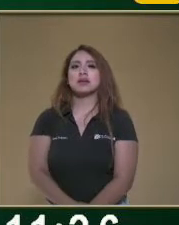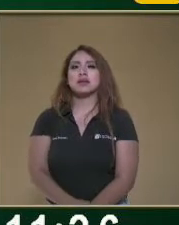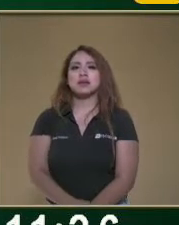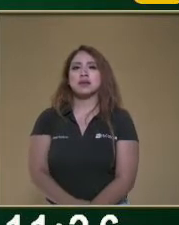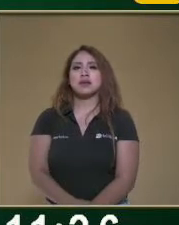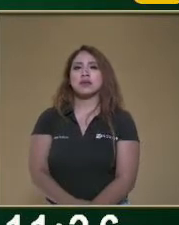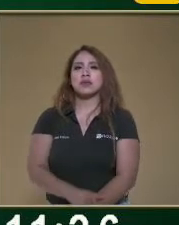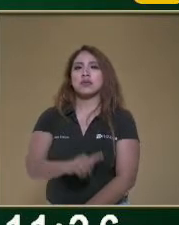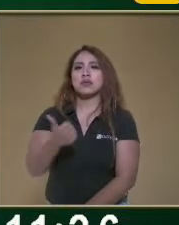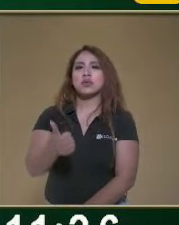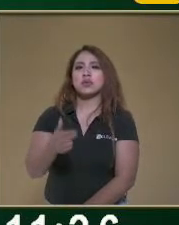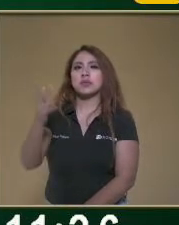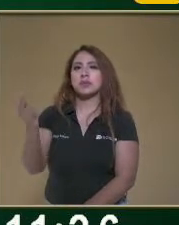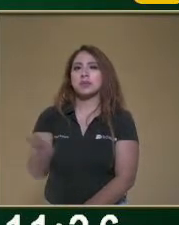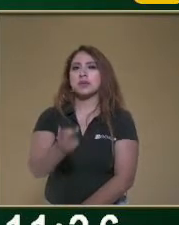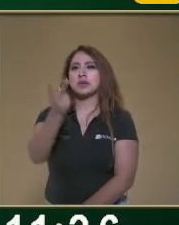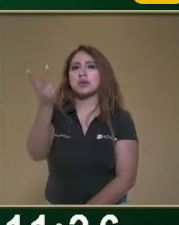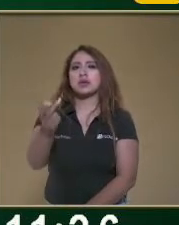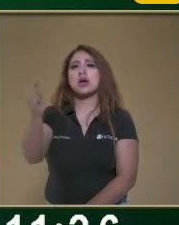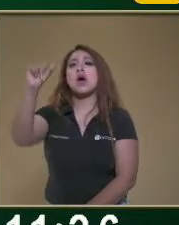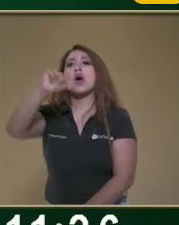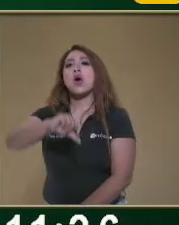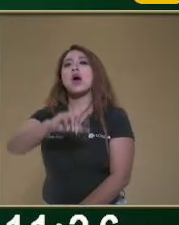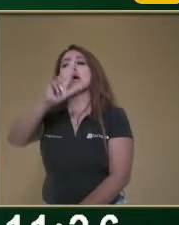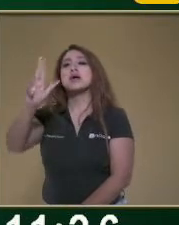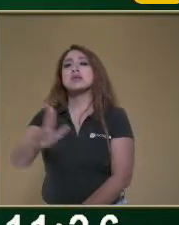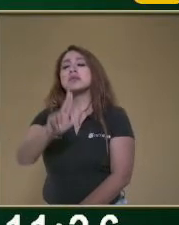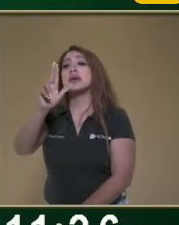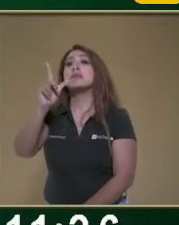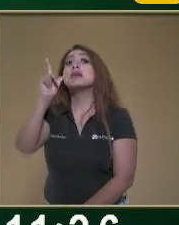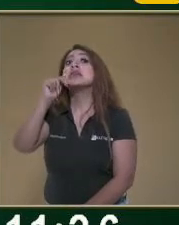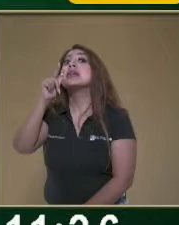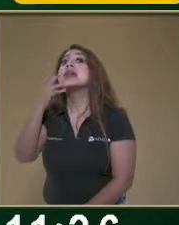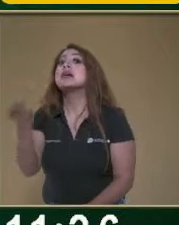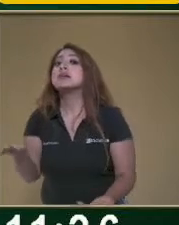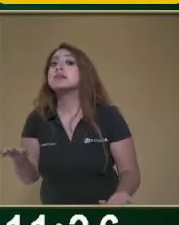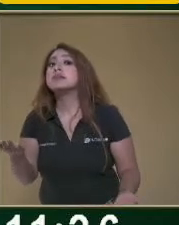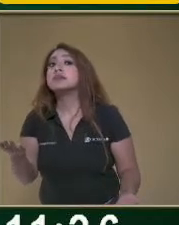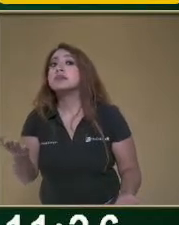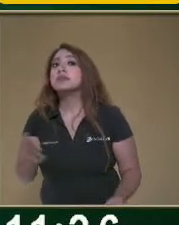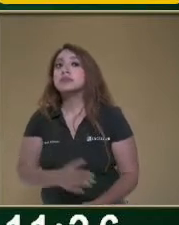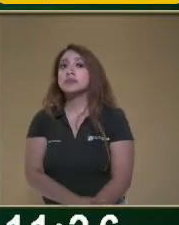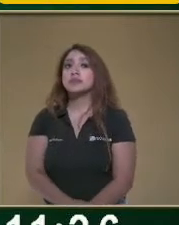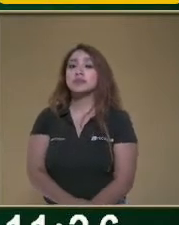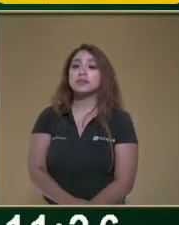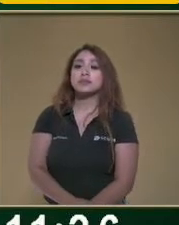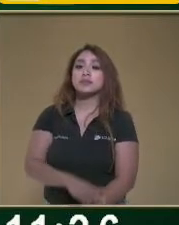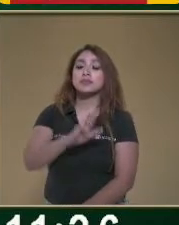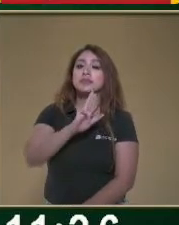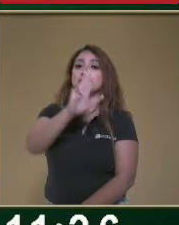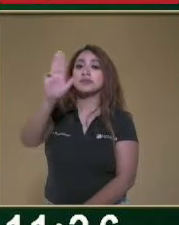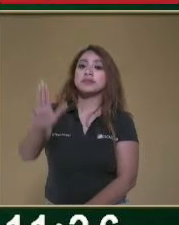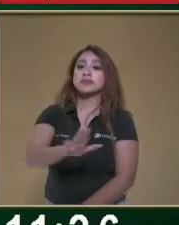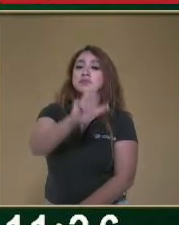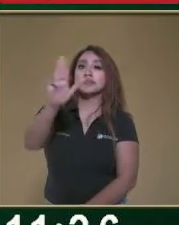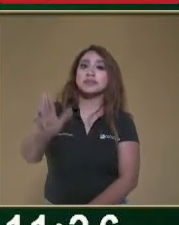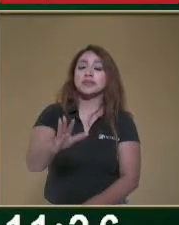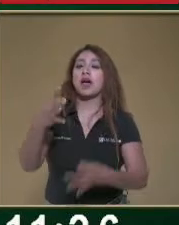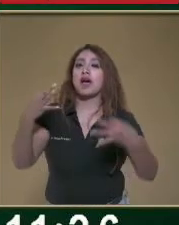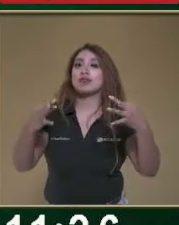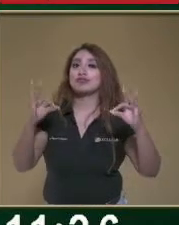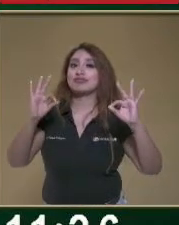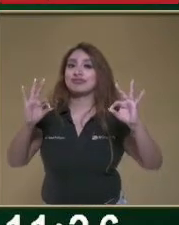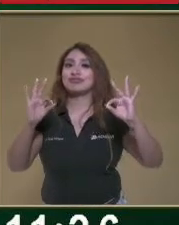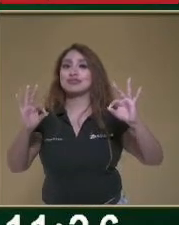Tercera pregunta. Si hoy es martes, ¿mañana será? Mañana será miércoles. Excelente.